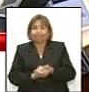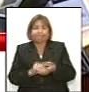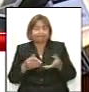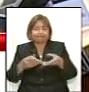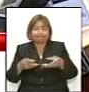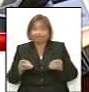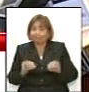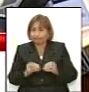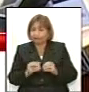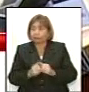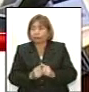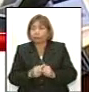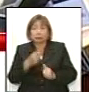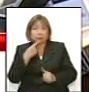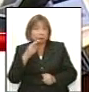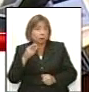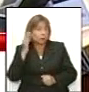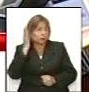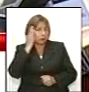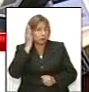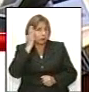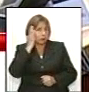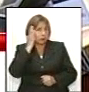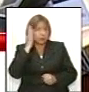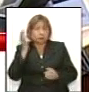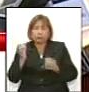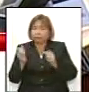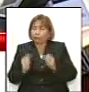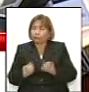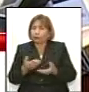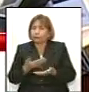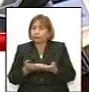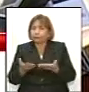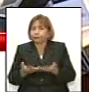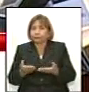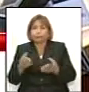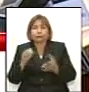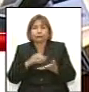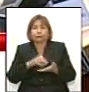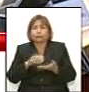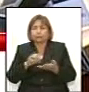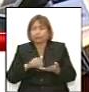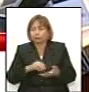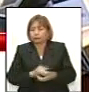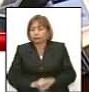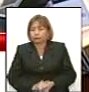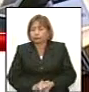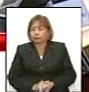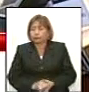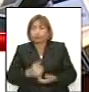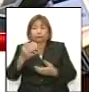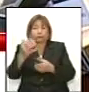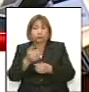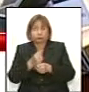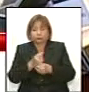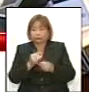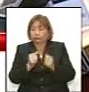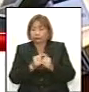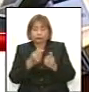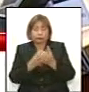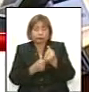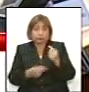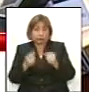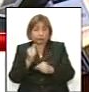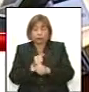terrenos, pero como usted sabe, hay mucha disposición de las cooperativas y de la población porque podamos hacer esta recuperación, así que yo confío en